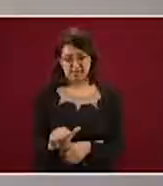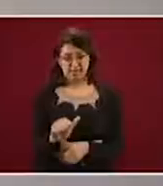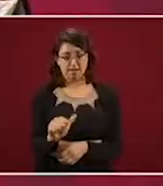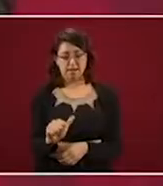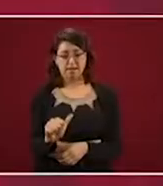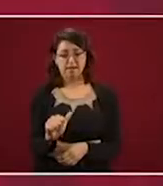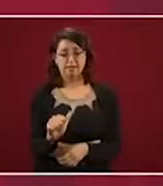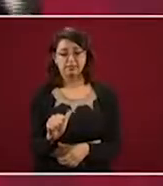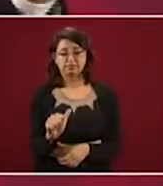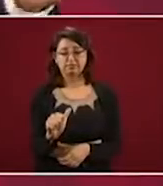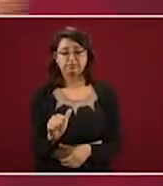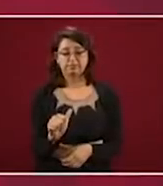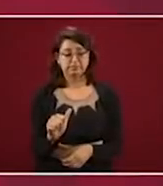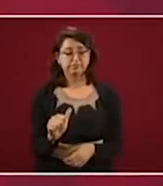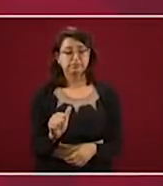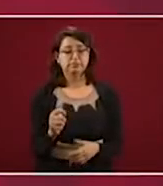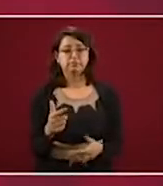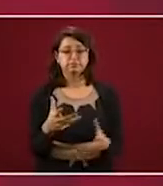si